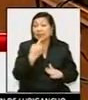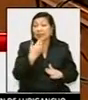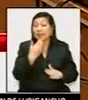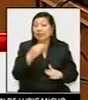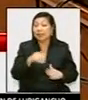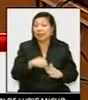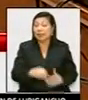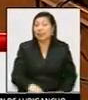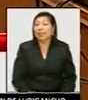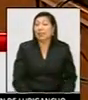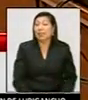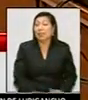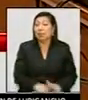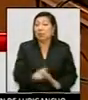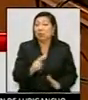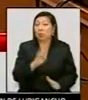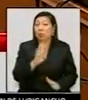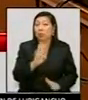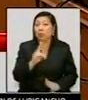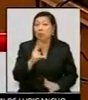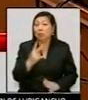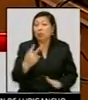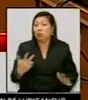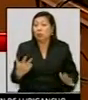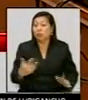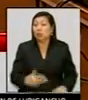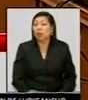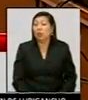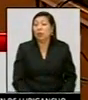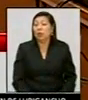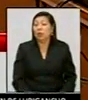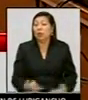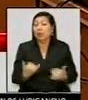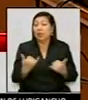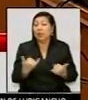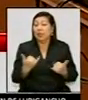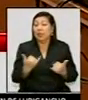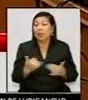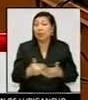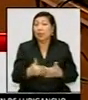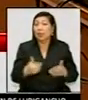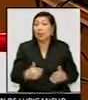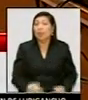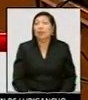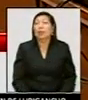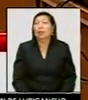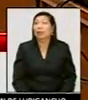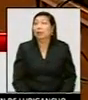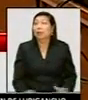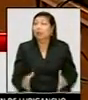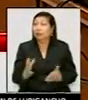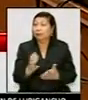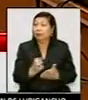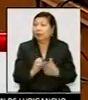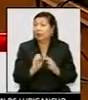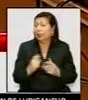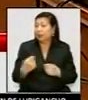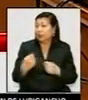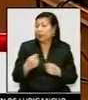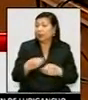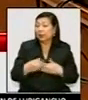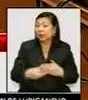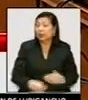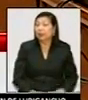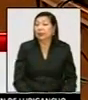que establecía que la ley 29.428, conforme a este antecedente, resulta viable la insistencia que se